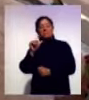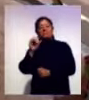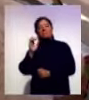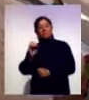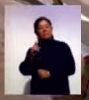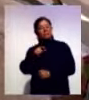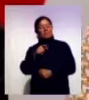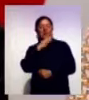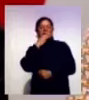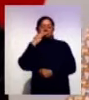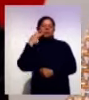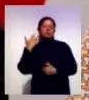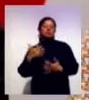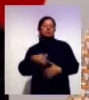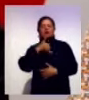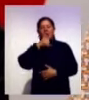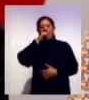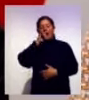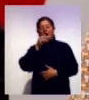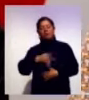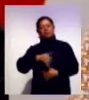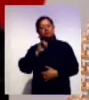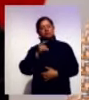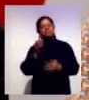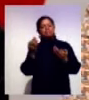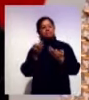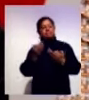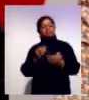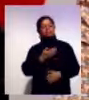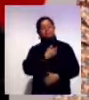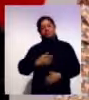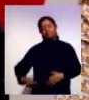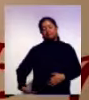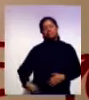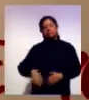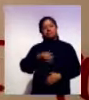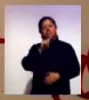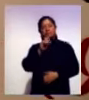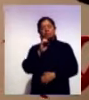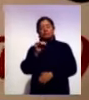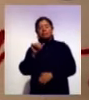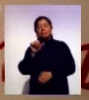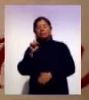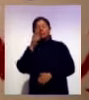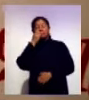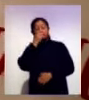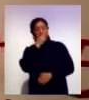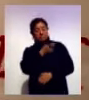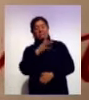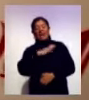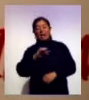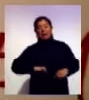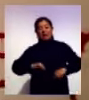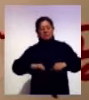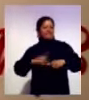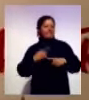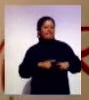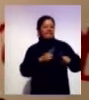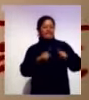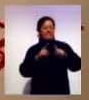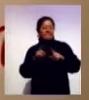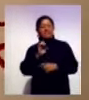bebida refrescante. El alcalde, Tomás Orea Albarrán, destacó que tienen preparadas diversas actividades, entre ellas una